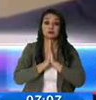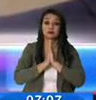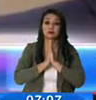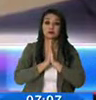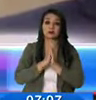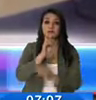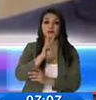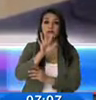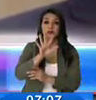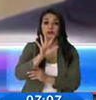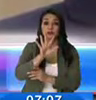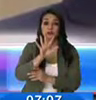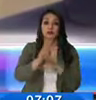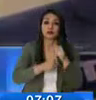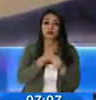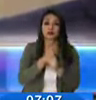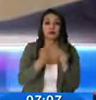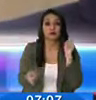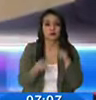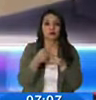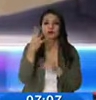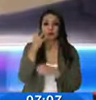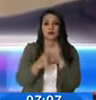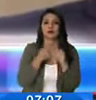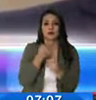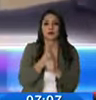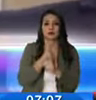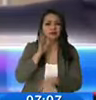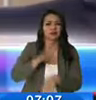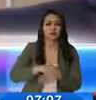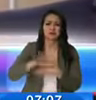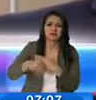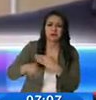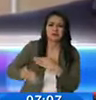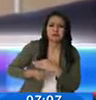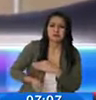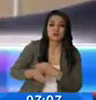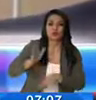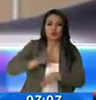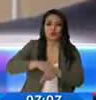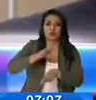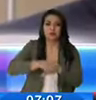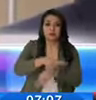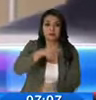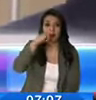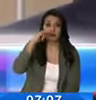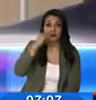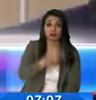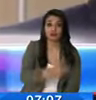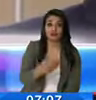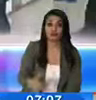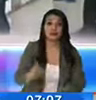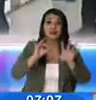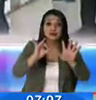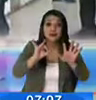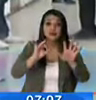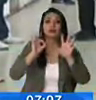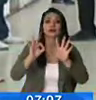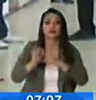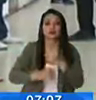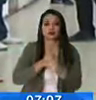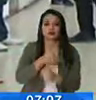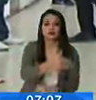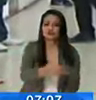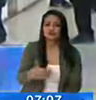los 25 años a 40 años por todas las agravantes que existieron, porque son niños entre 7 y 8 años. La audiencia